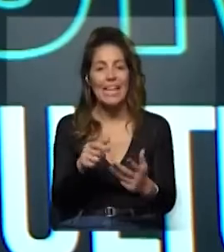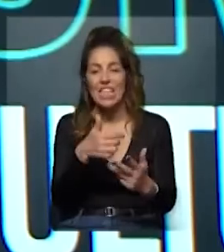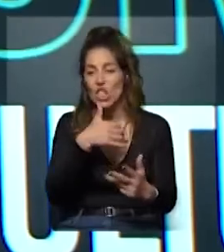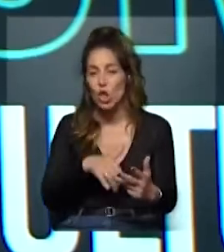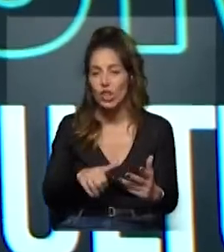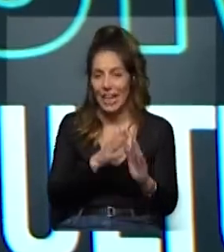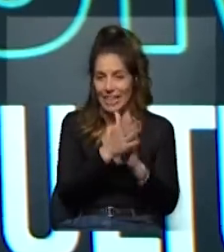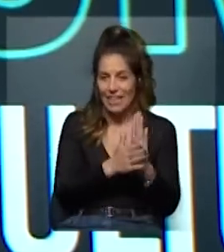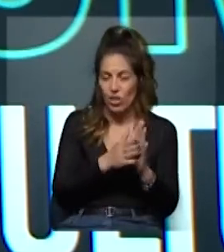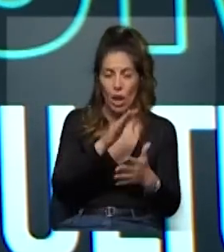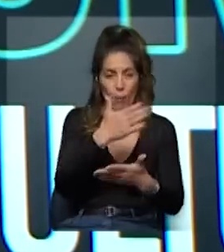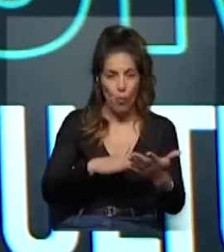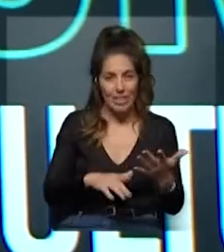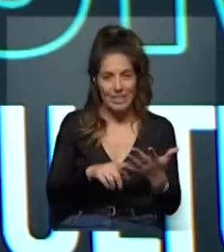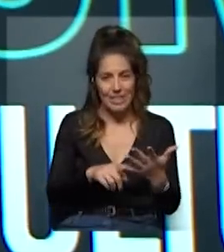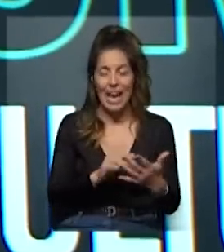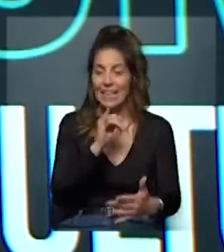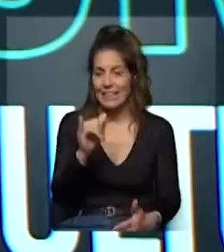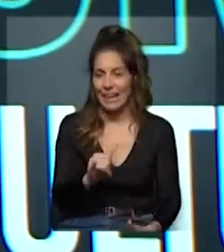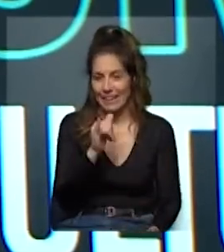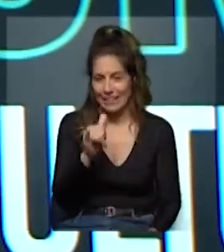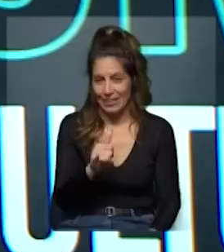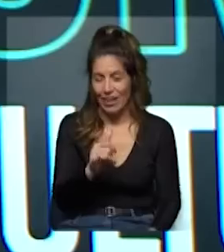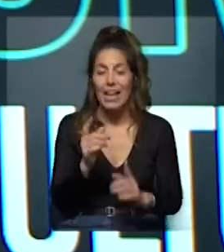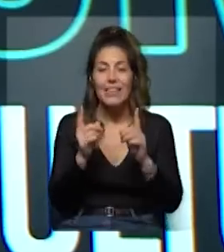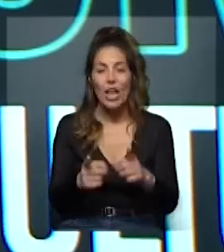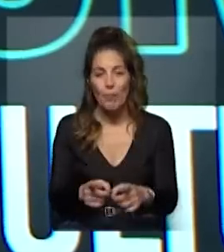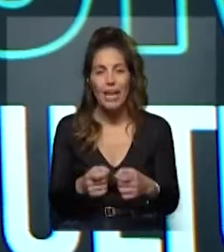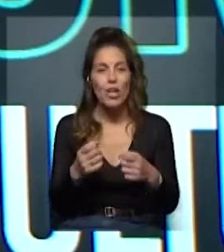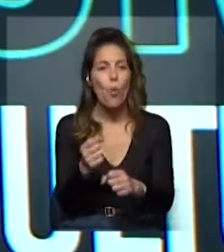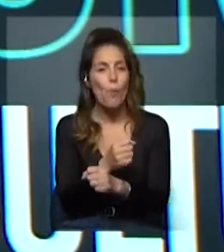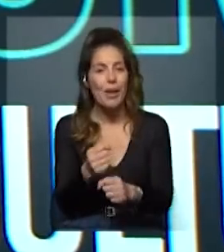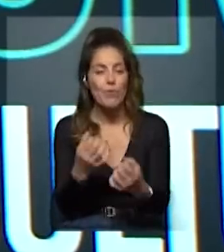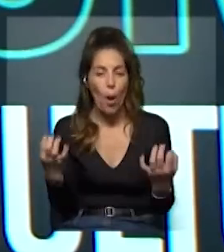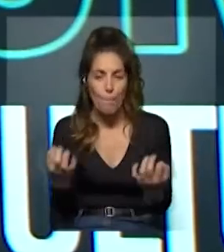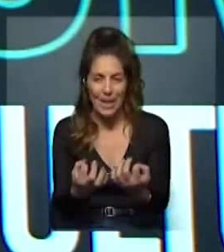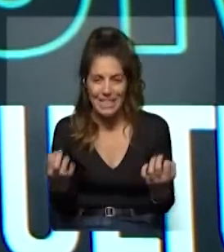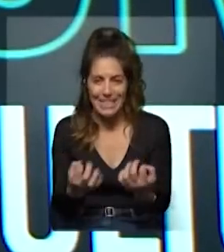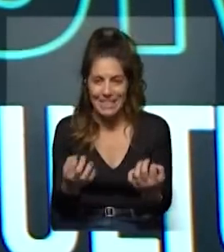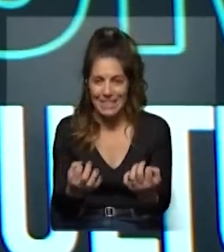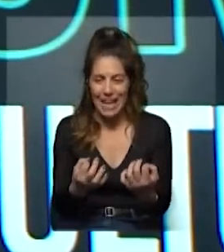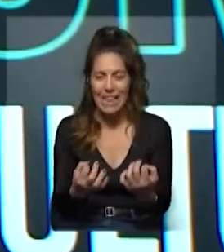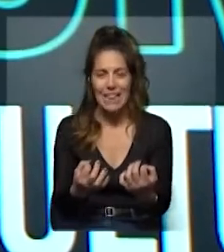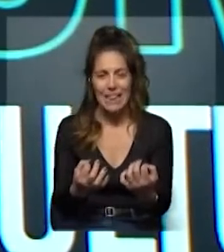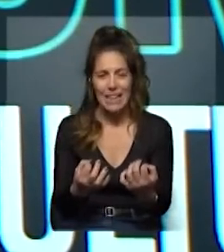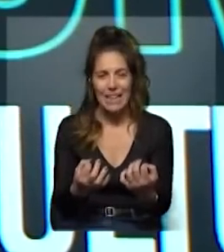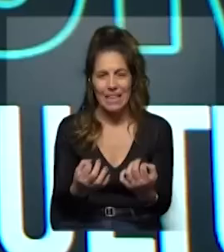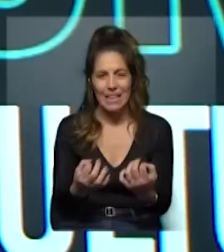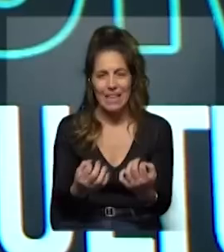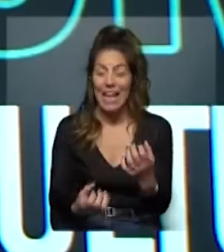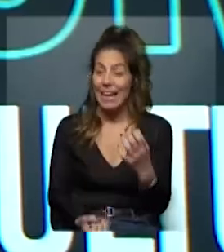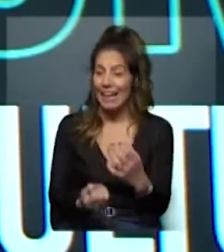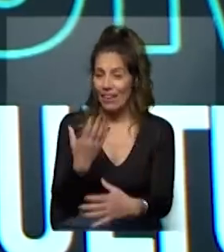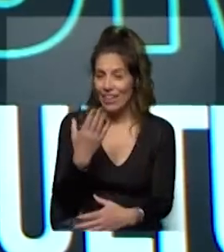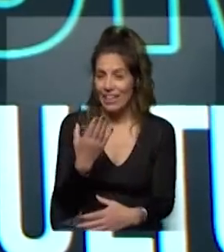nacional hay poesía y hay narrativa y además se da un premio especial un Bartolomé Hidalgo a la revelación